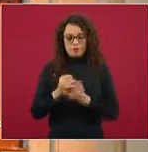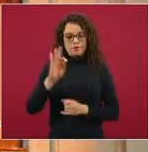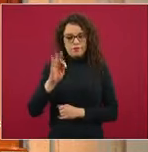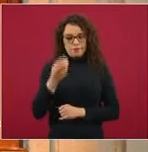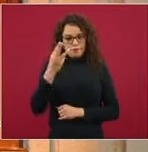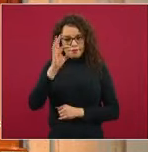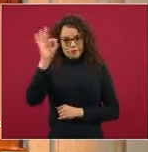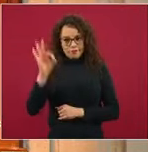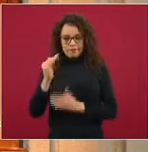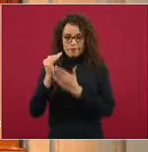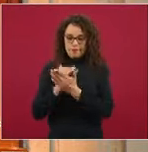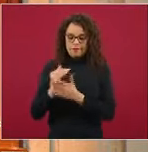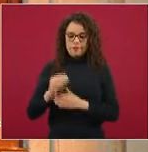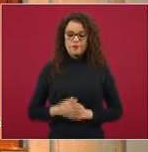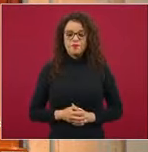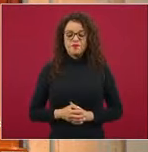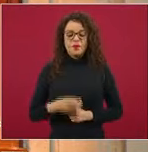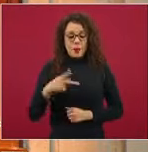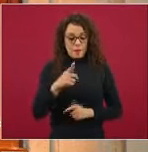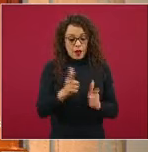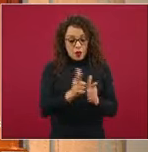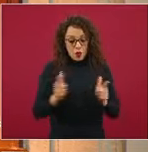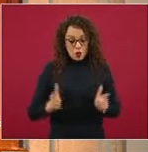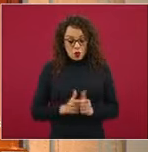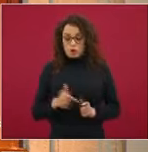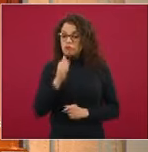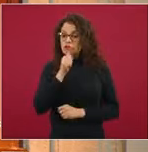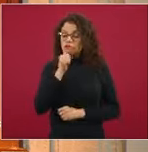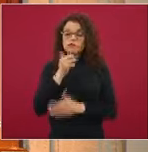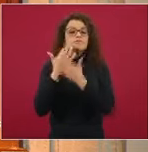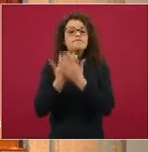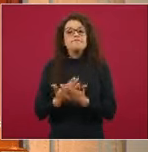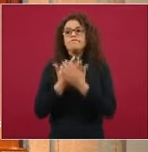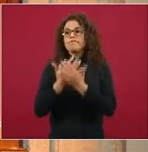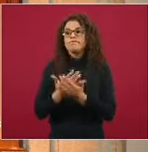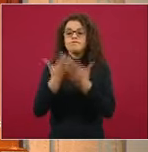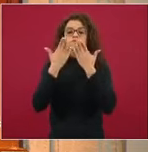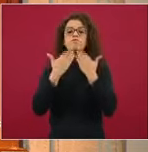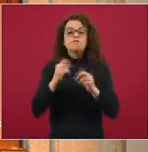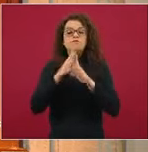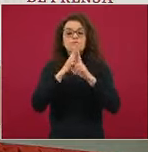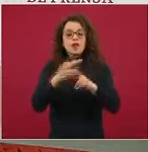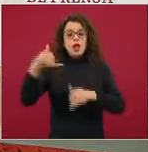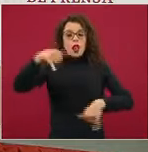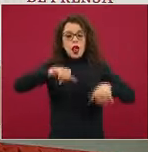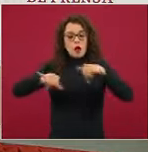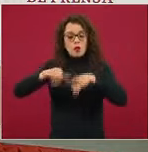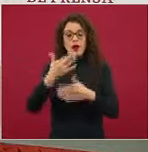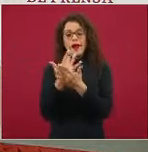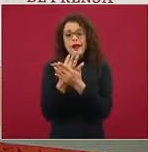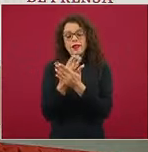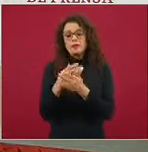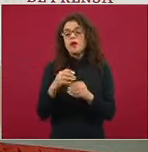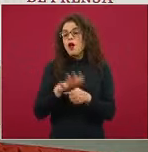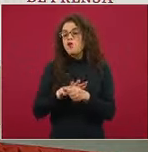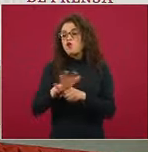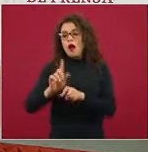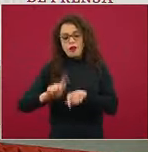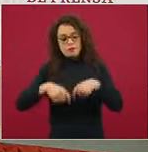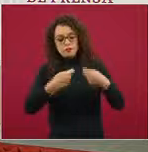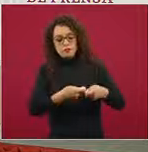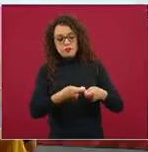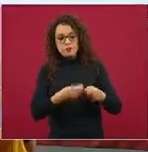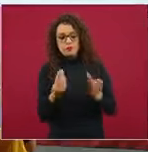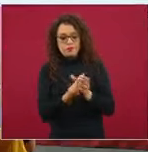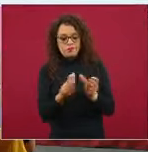estos grupos que todavía no tienen un resultado de laboratorio o que están pendientes su clasificación final